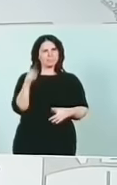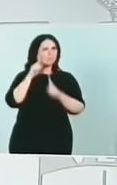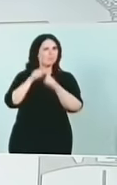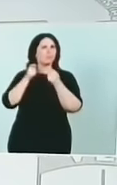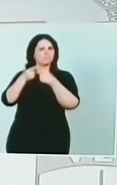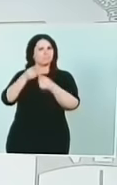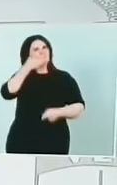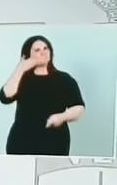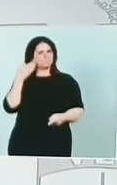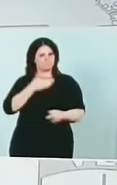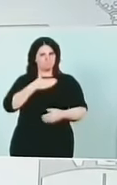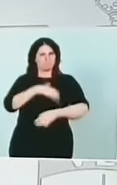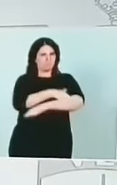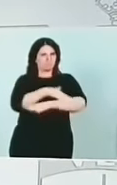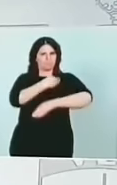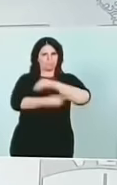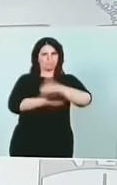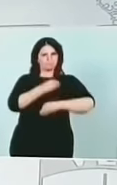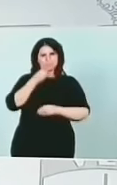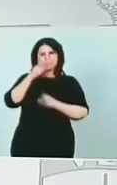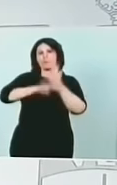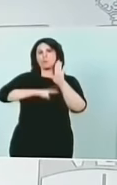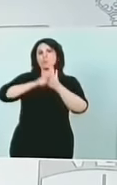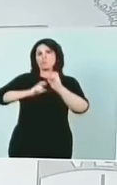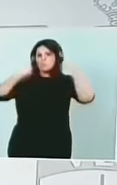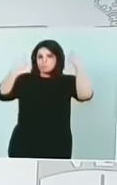de España. En cuanto a la regularización, la verdad es que